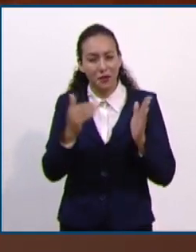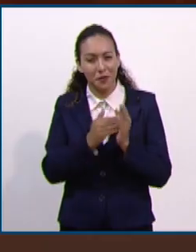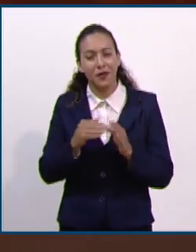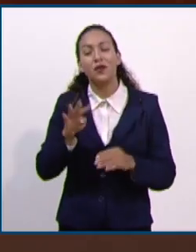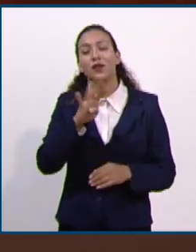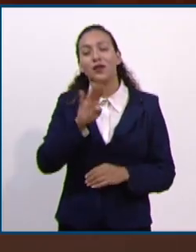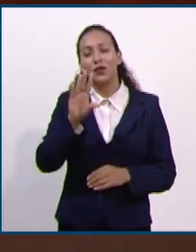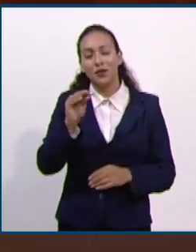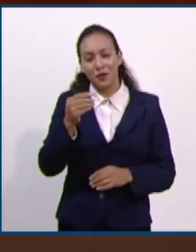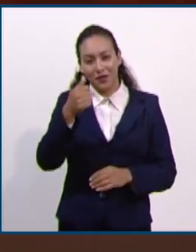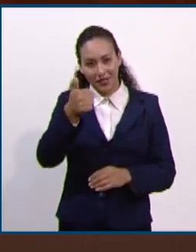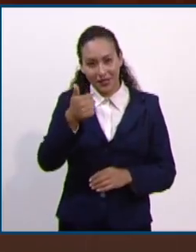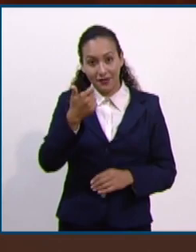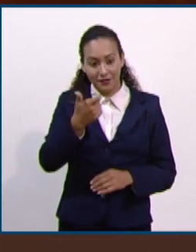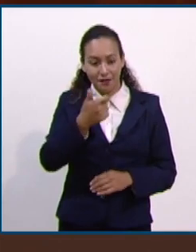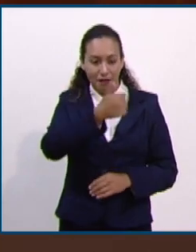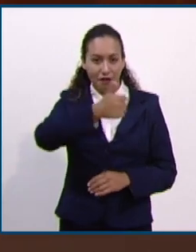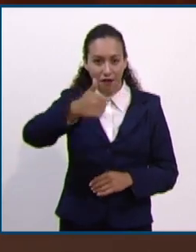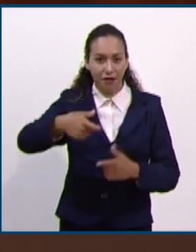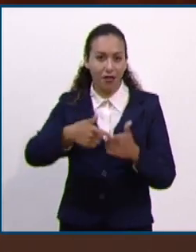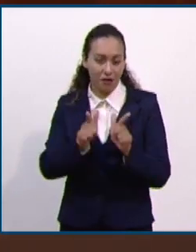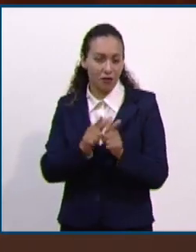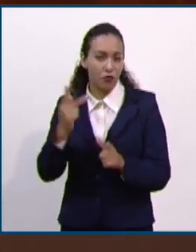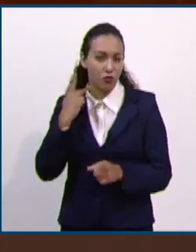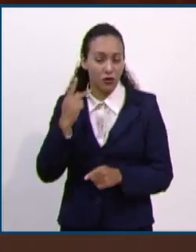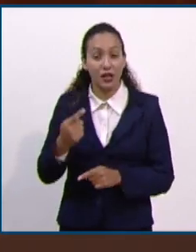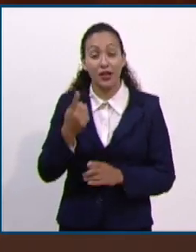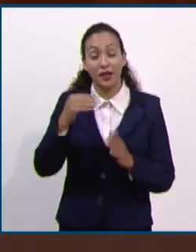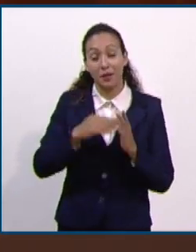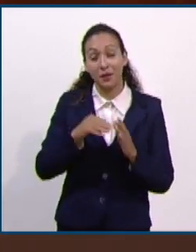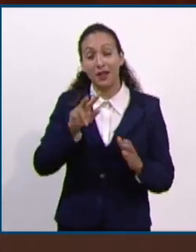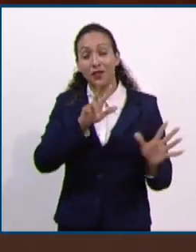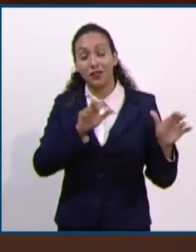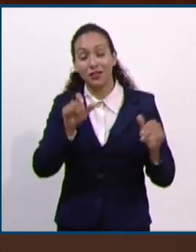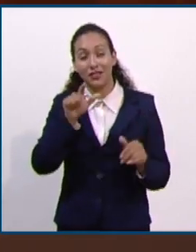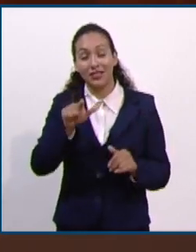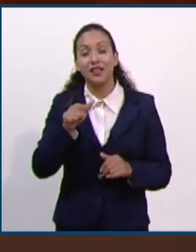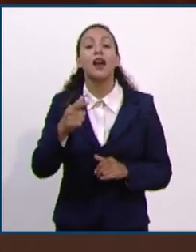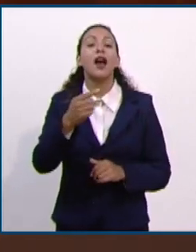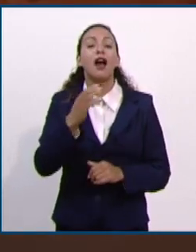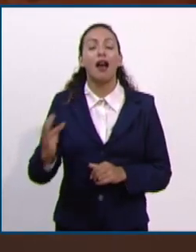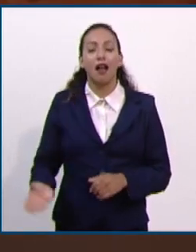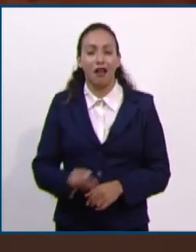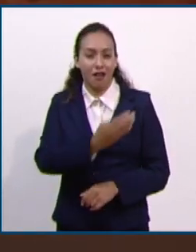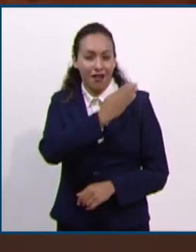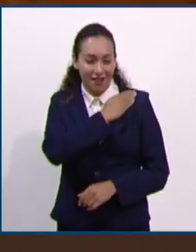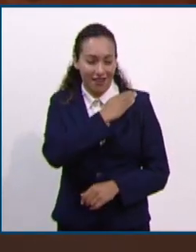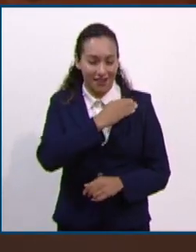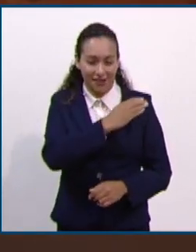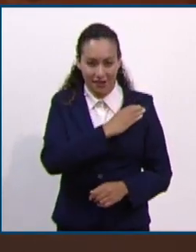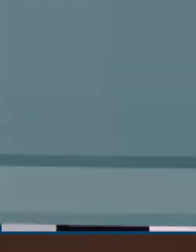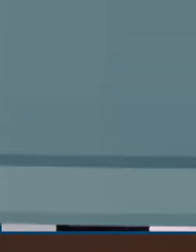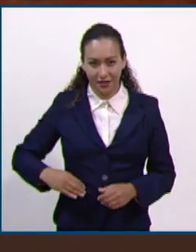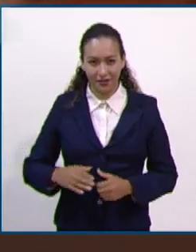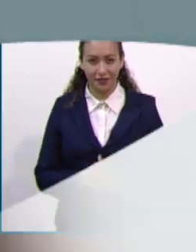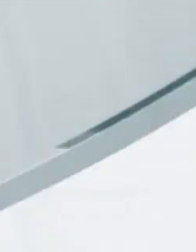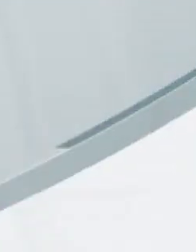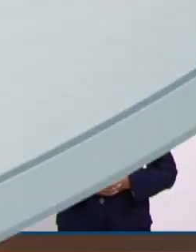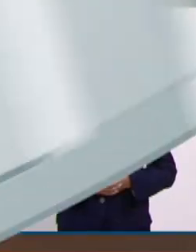41,496 pesos a cada partido y de 8,817 pesos a la candidata presidencial.